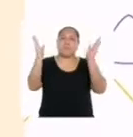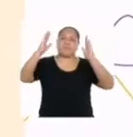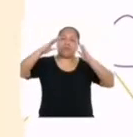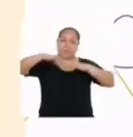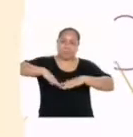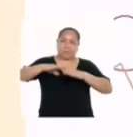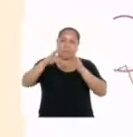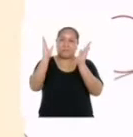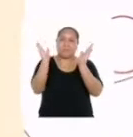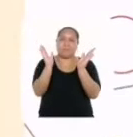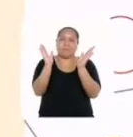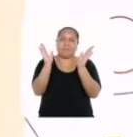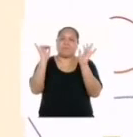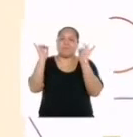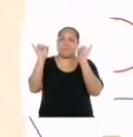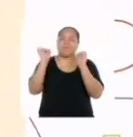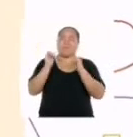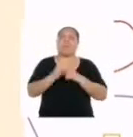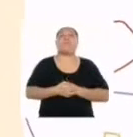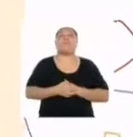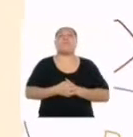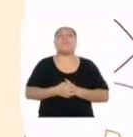zanja.